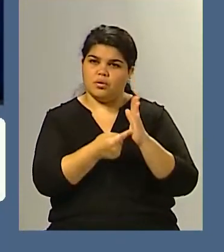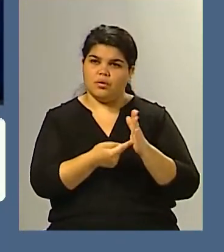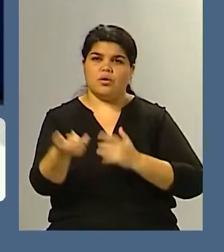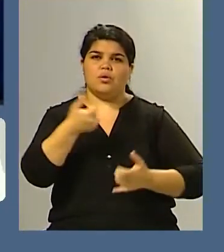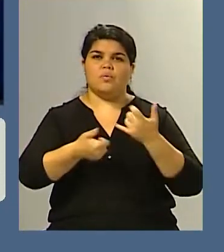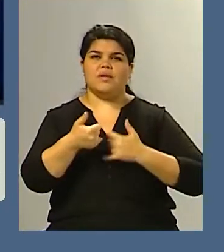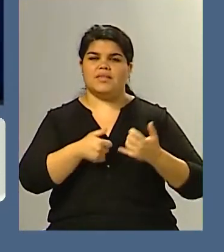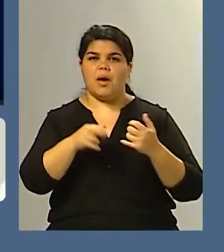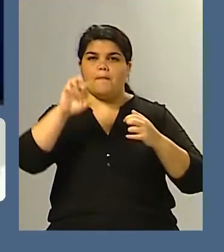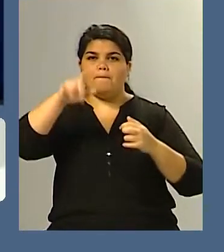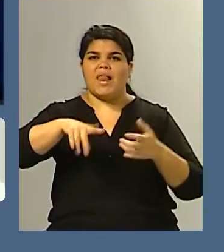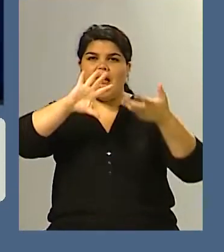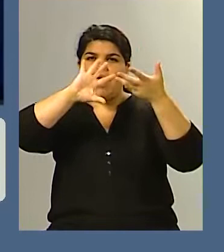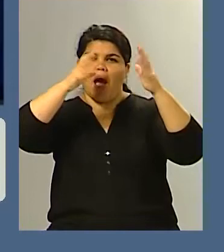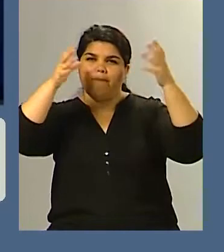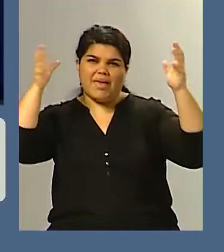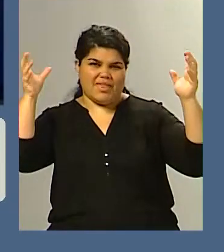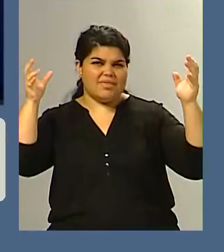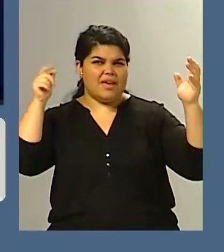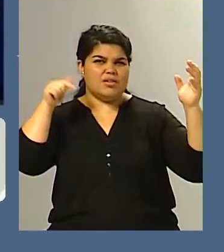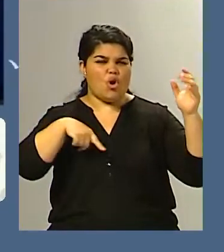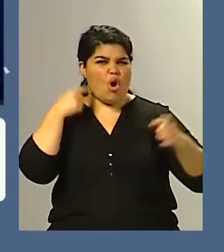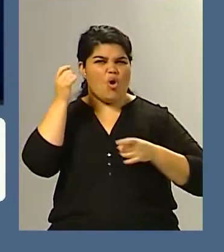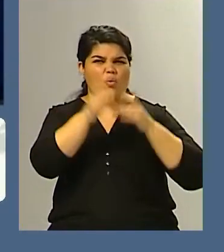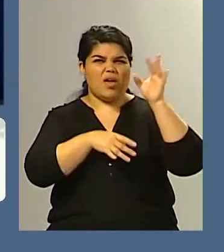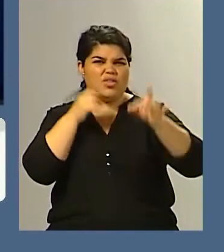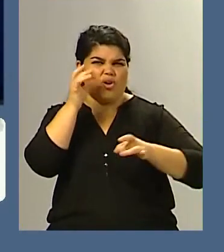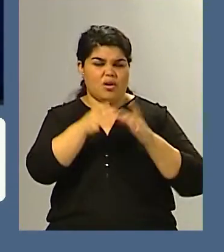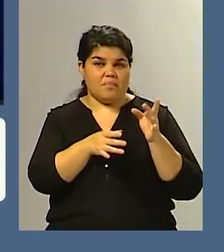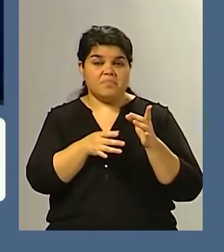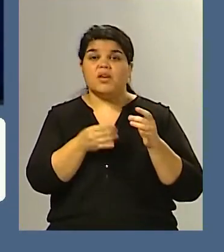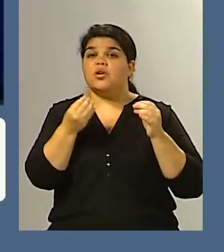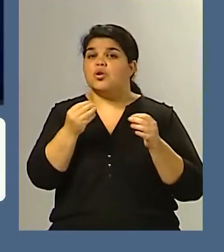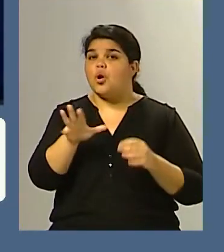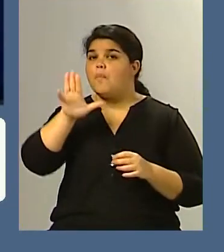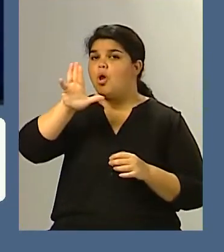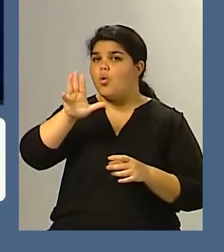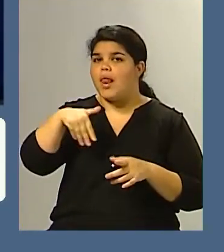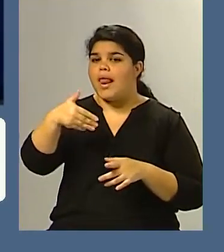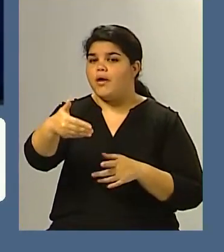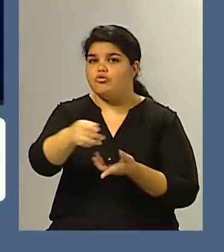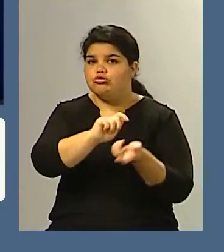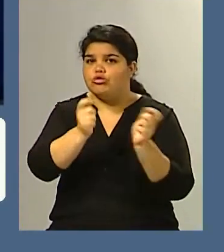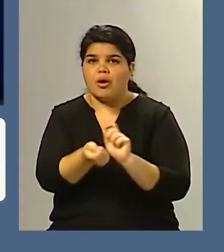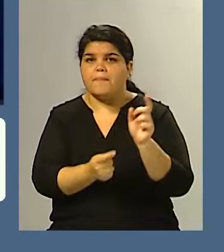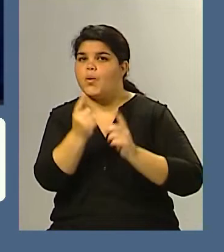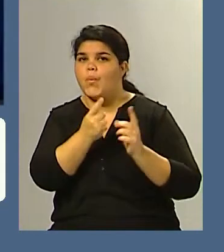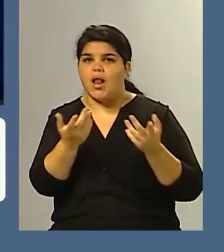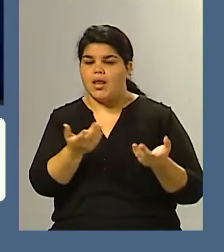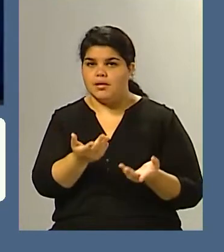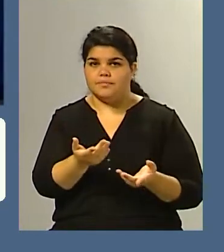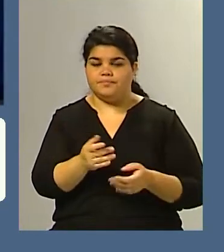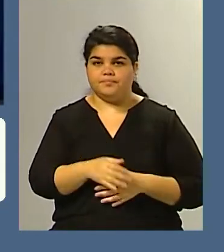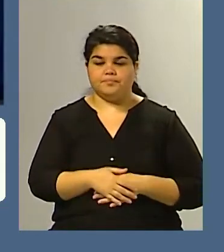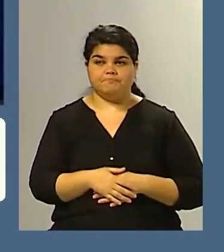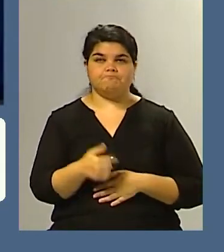ambiental. ¿Cuáles serán los cambios que hará Lula respecto de esto? Bueno, aqui me